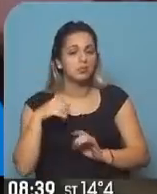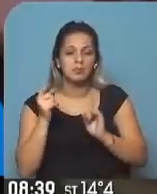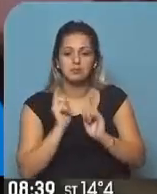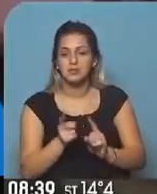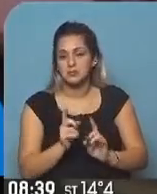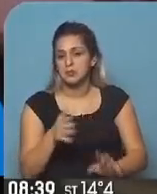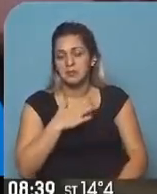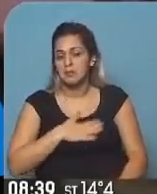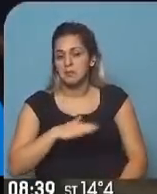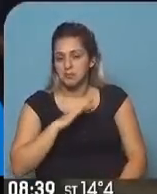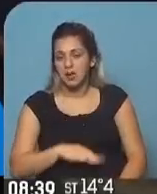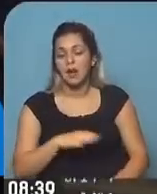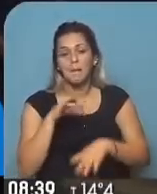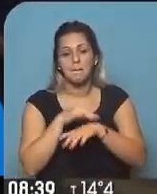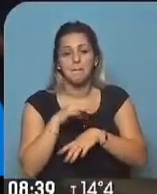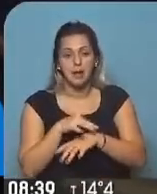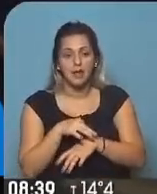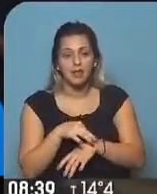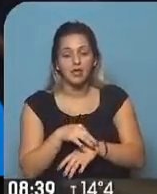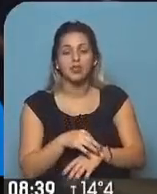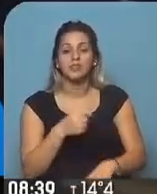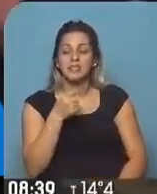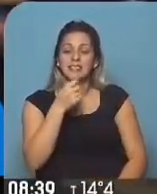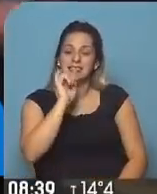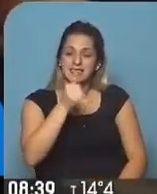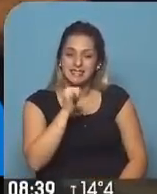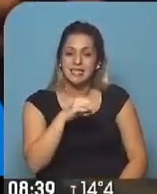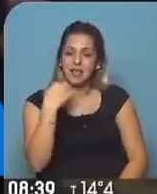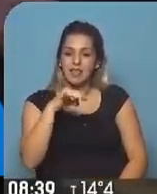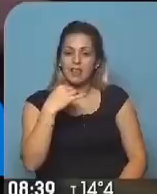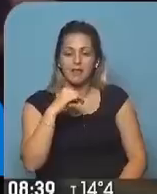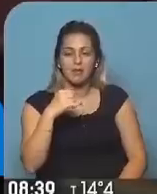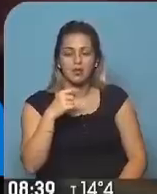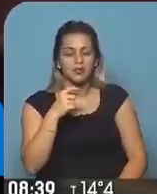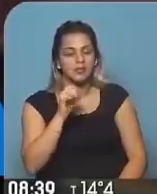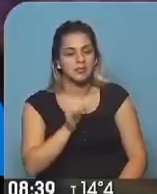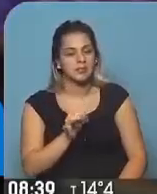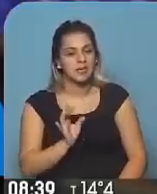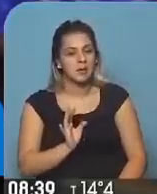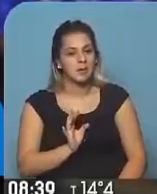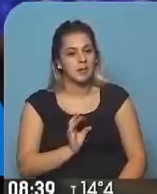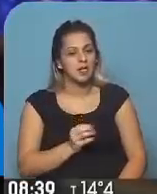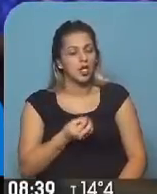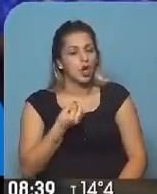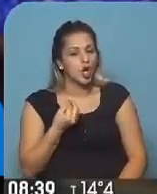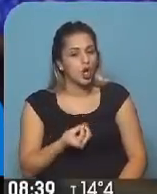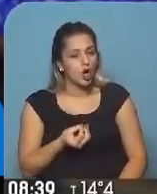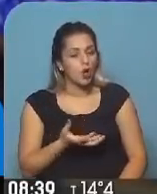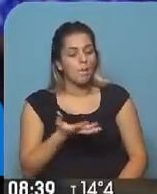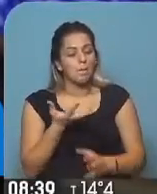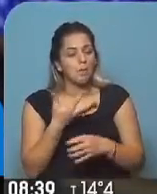esto. Los médicos sí debemos tomar ese alerta y decir cómo